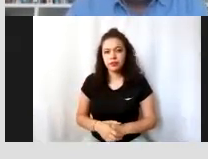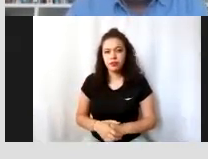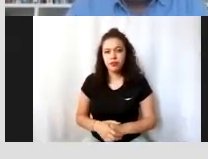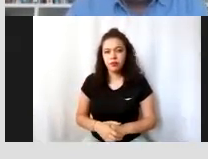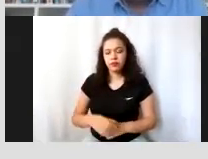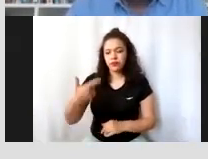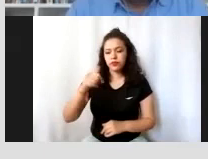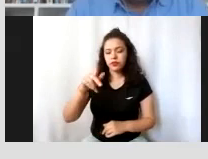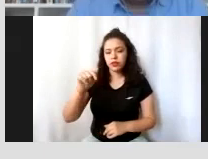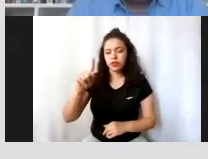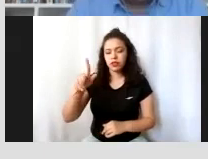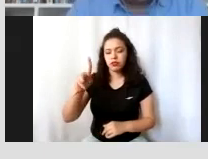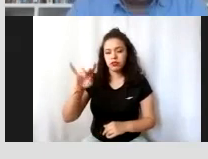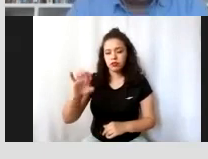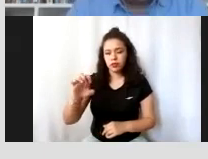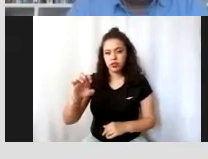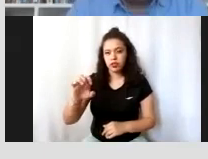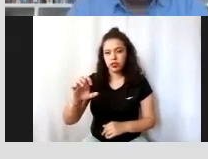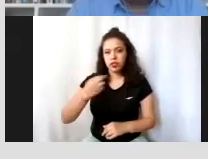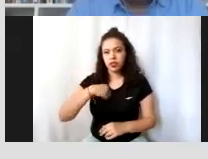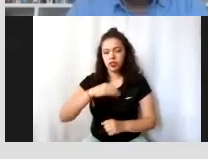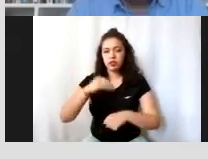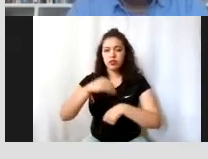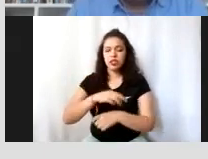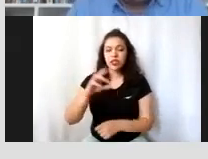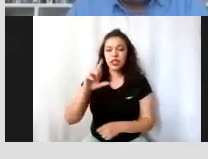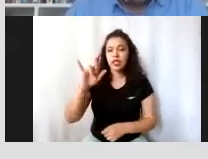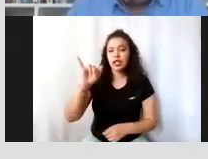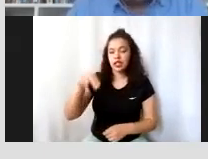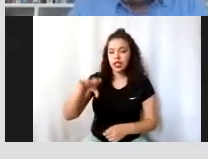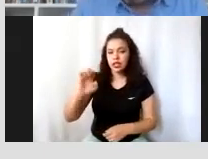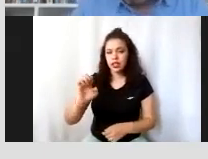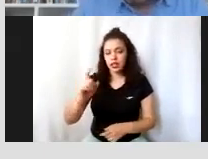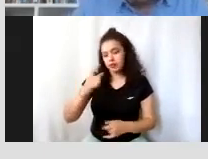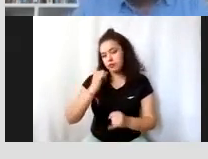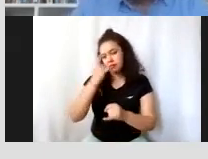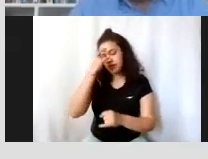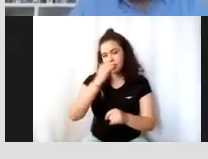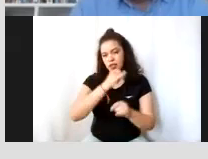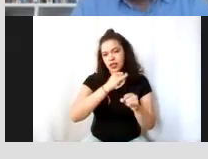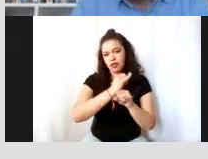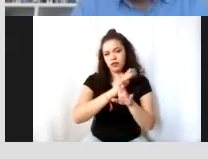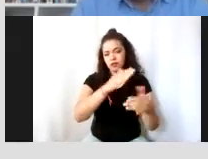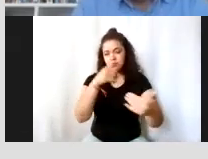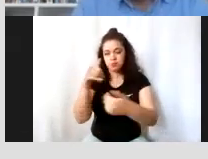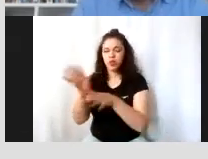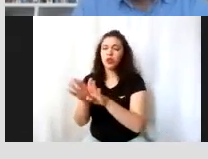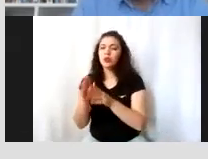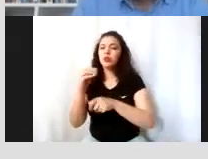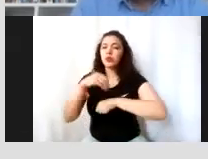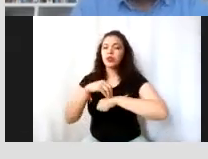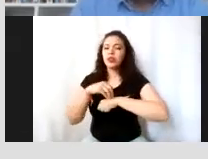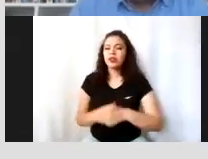Guadalupe dice, y en este caso, ¿cómo se agrega INE en la recabación de datos? ¿Cómo lo anexaríamos? Así les